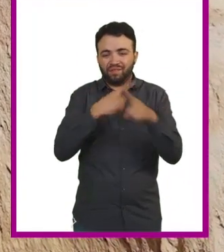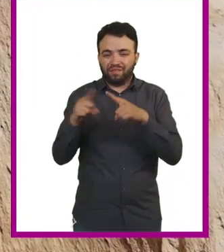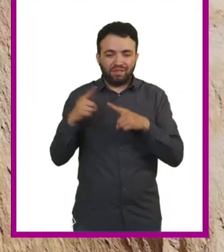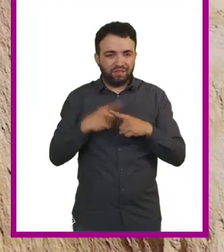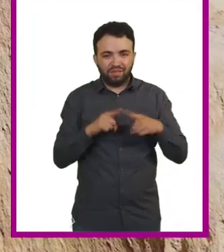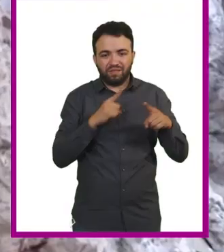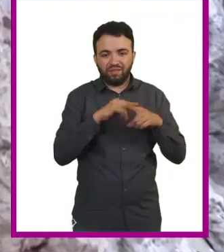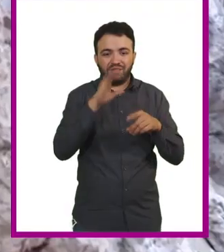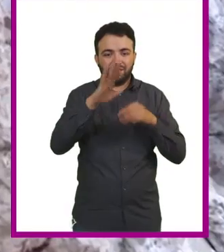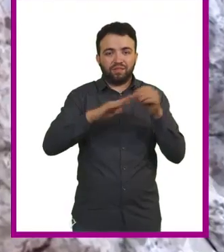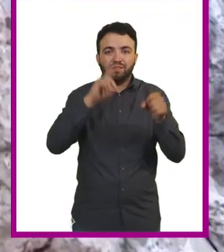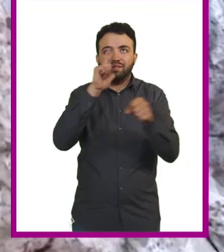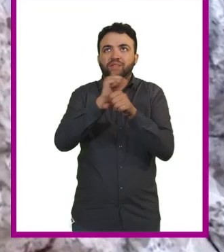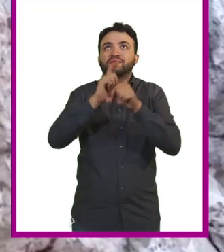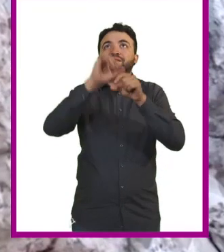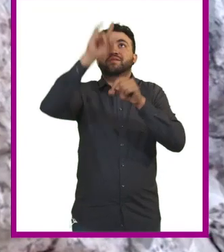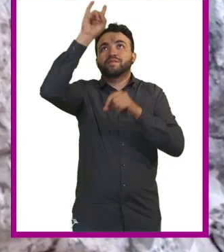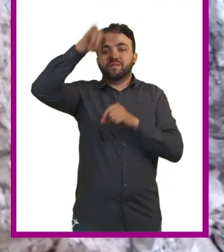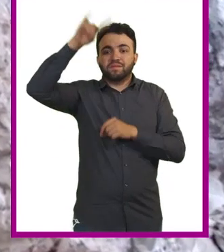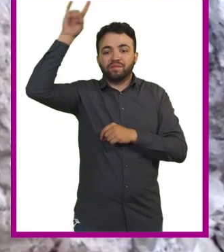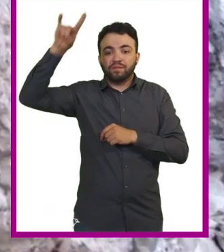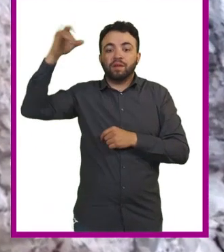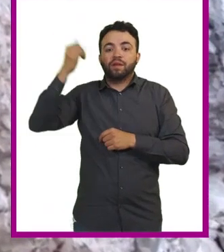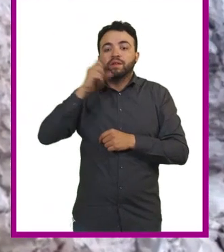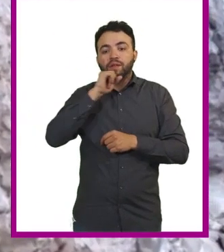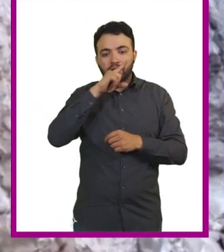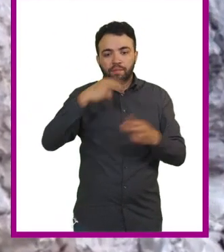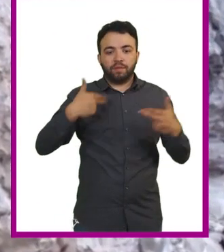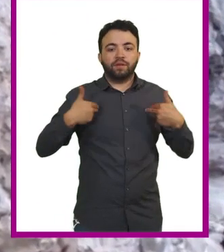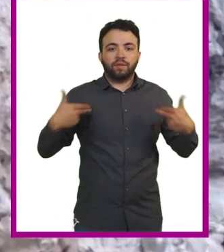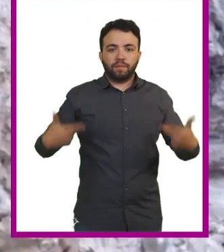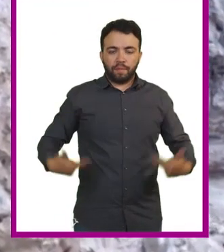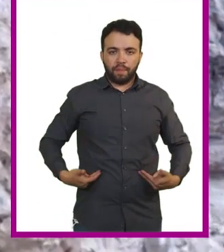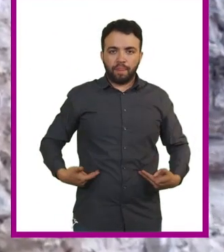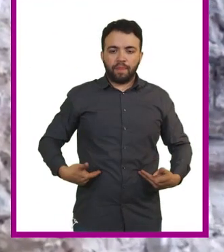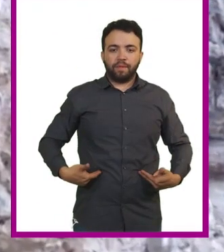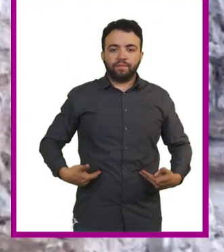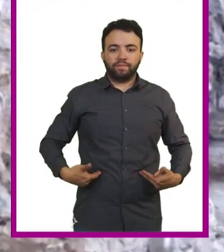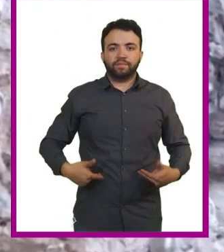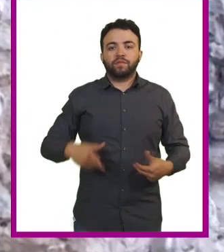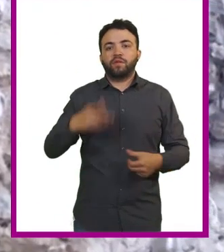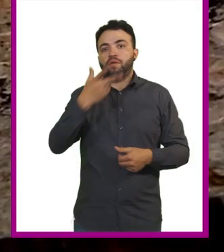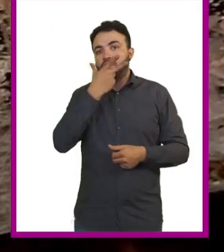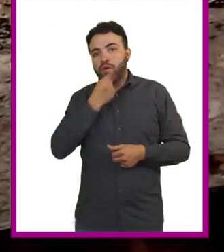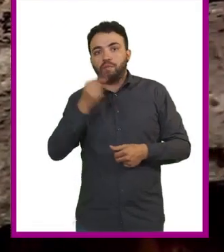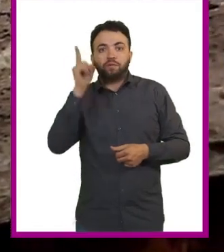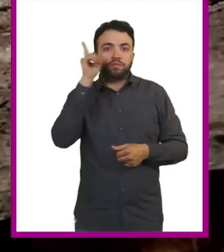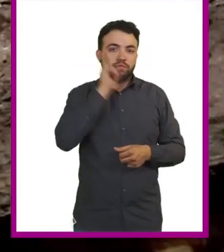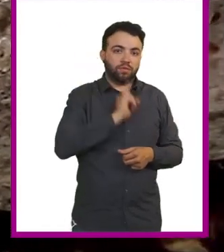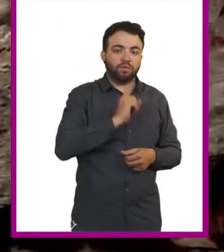animales representados y seres humanos también, hombres y mujeres, y niños incluso.